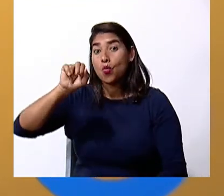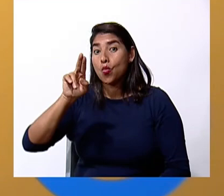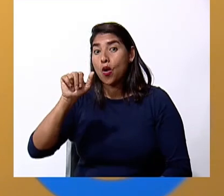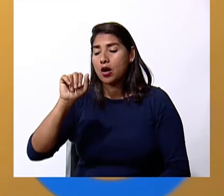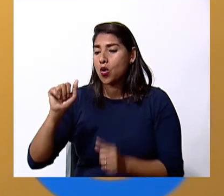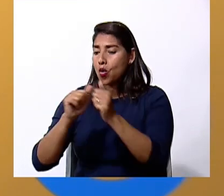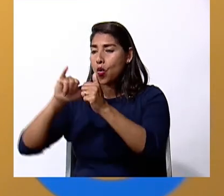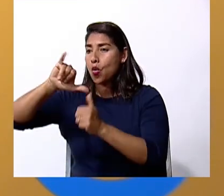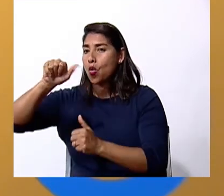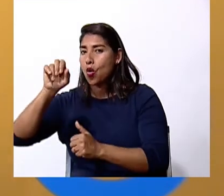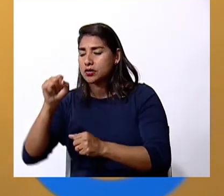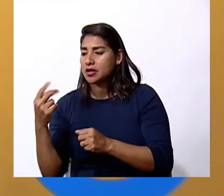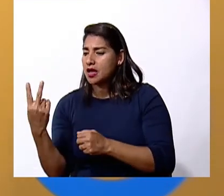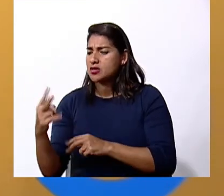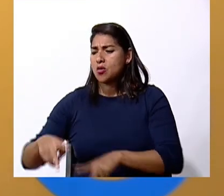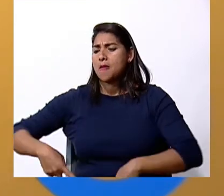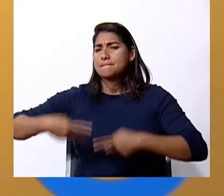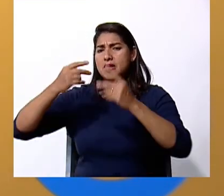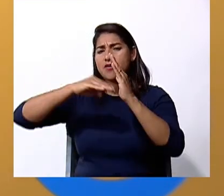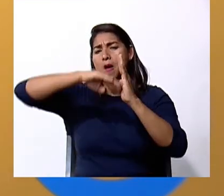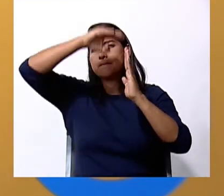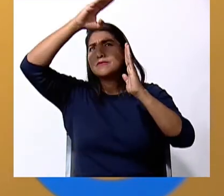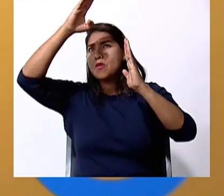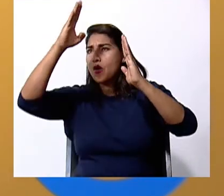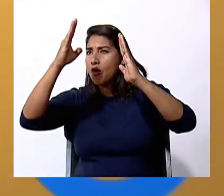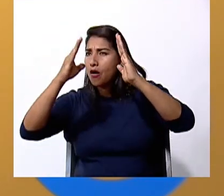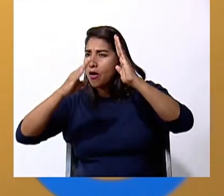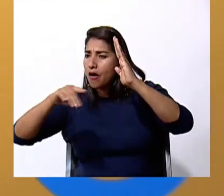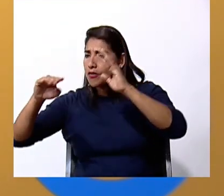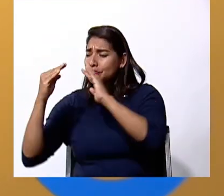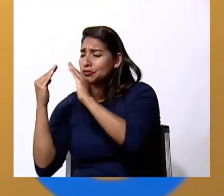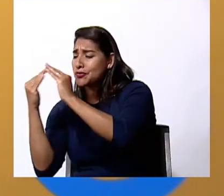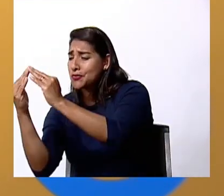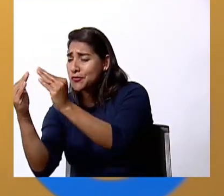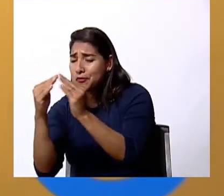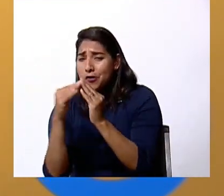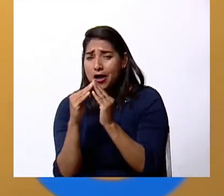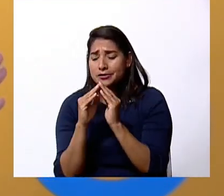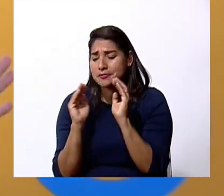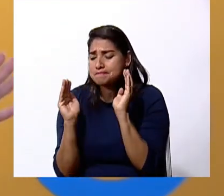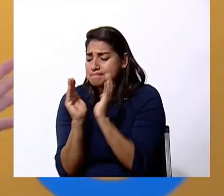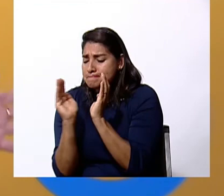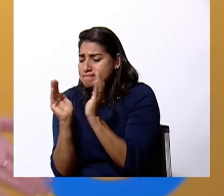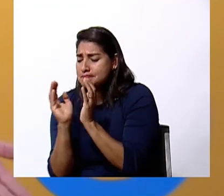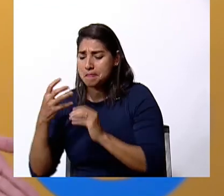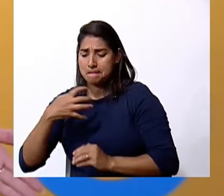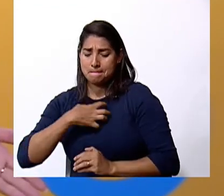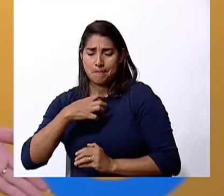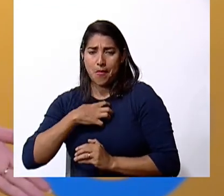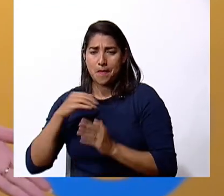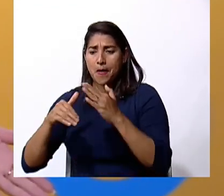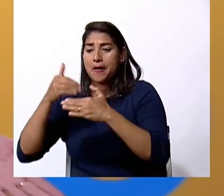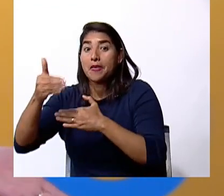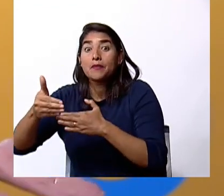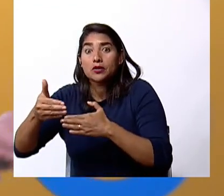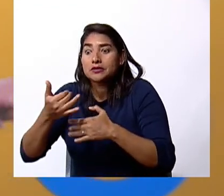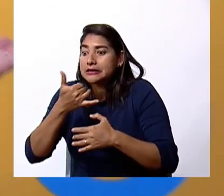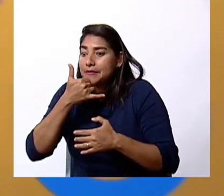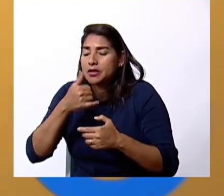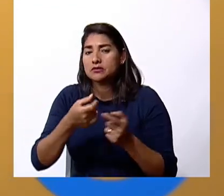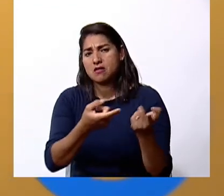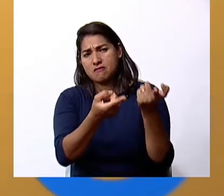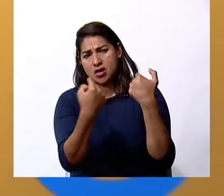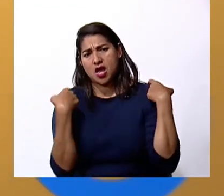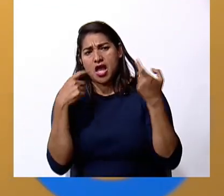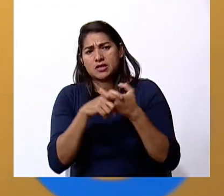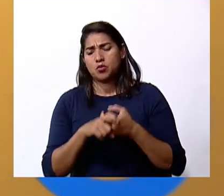Que ellos vivían allá en la montaña, en su casita, en su chacra tal vez. ¿Y qué pasó? ¿Qué hicieron los españoles?